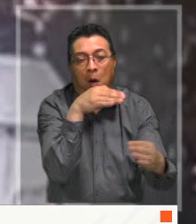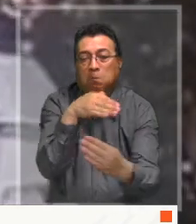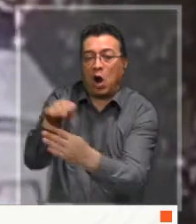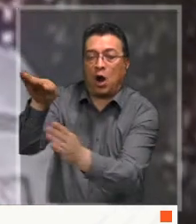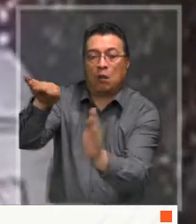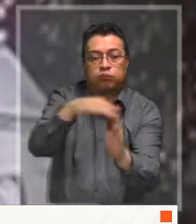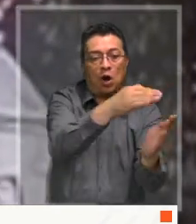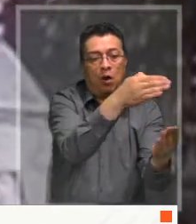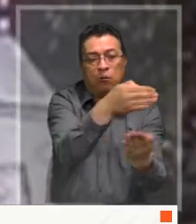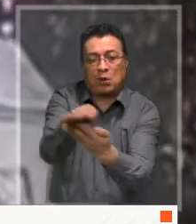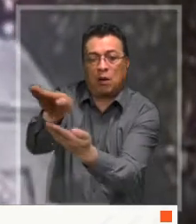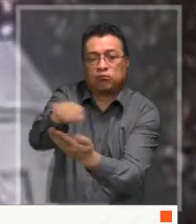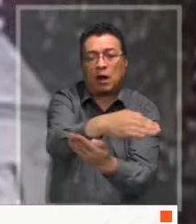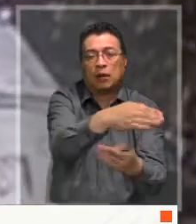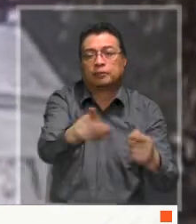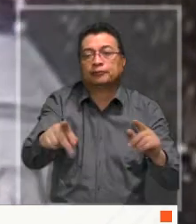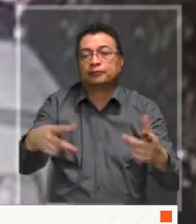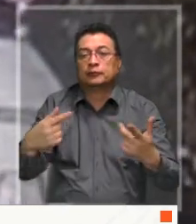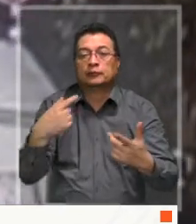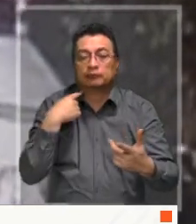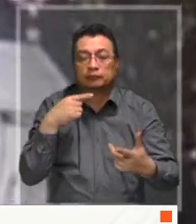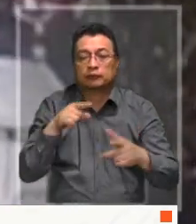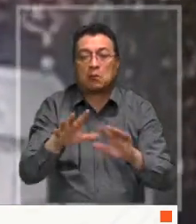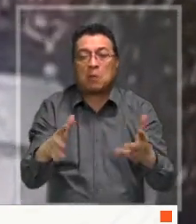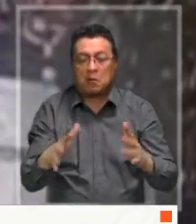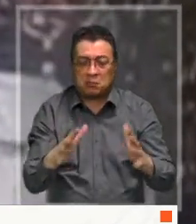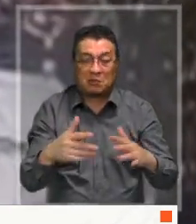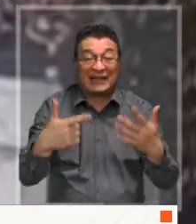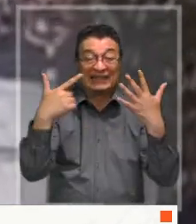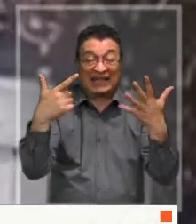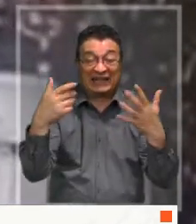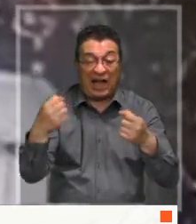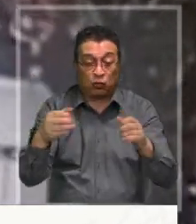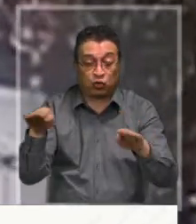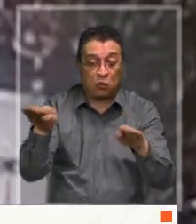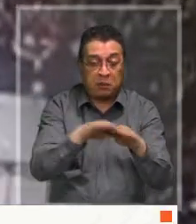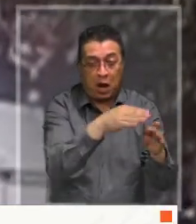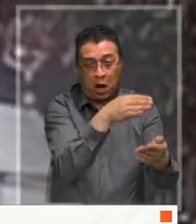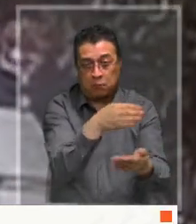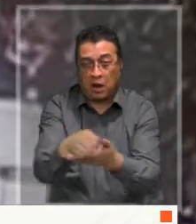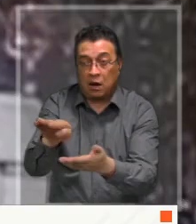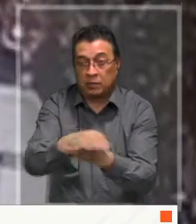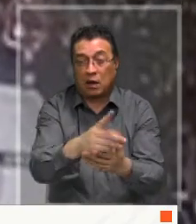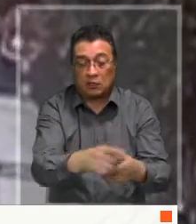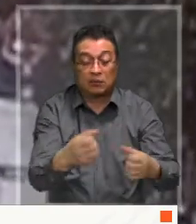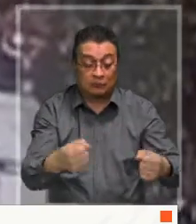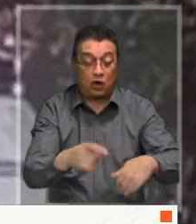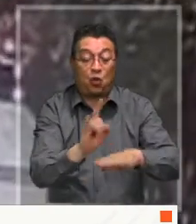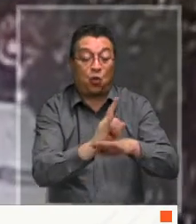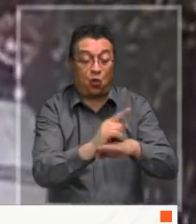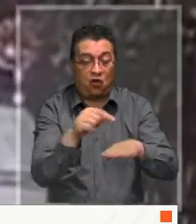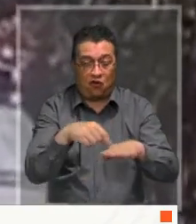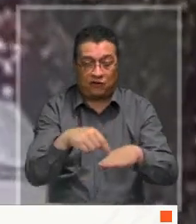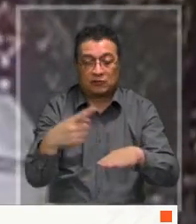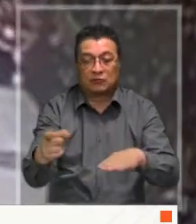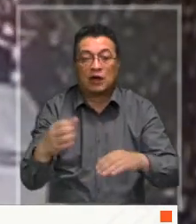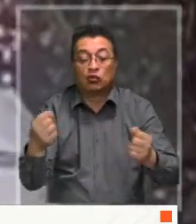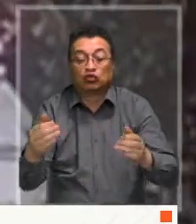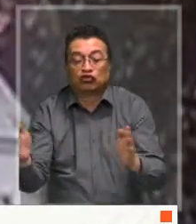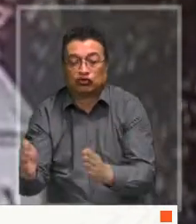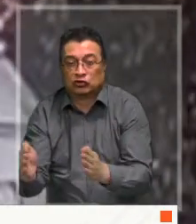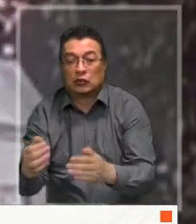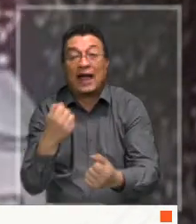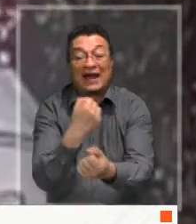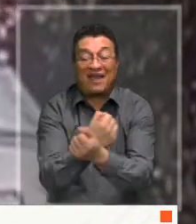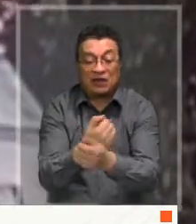este vehículo pierde el control y colisiona aproximadamente 7 vehículos, entre ellos un vehículo de aplicación, un vehículo City Car, una patrulla